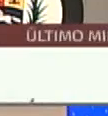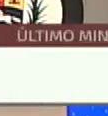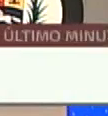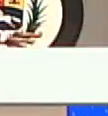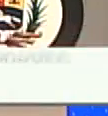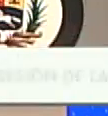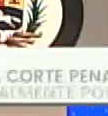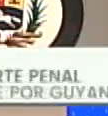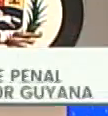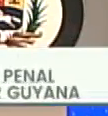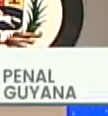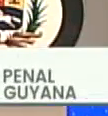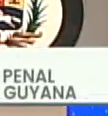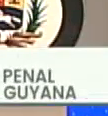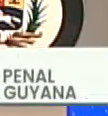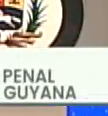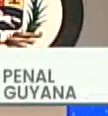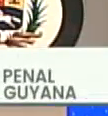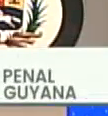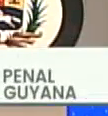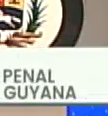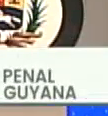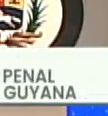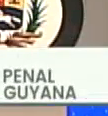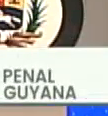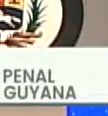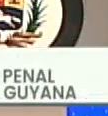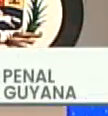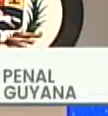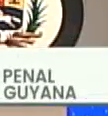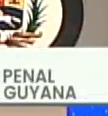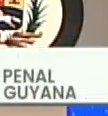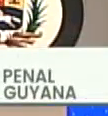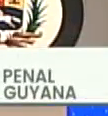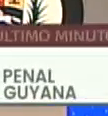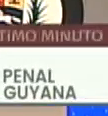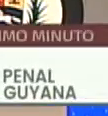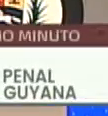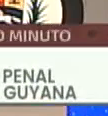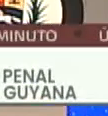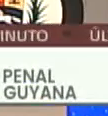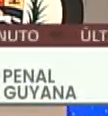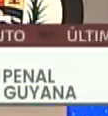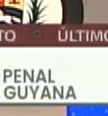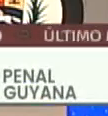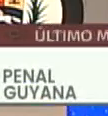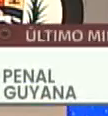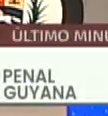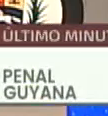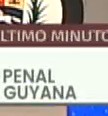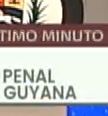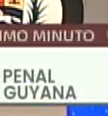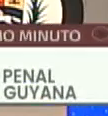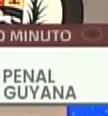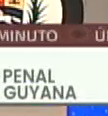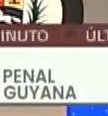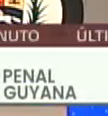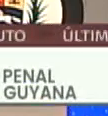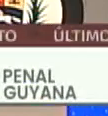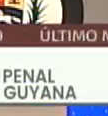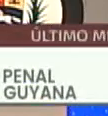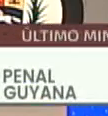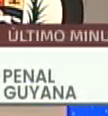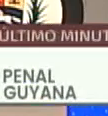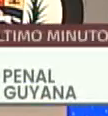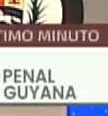esta materia. Bueno, el 29 de marzo de 2018 presenta Guyana esta insólita solicitud. Lo decíamos